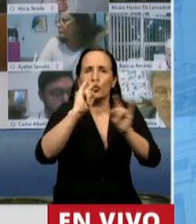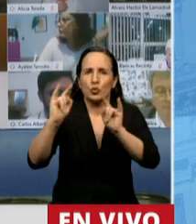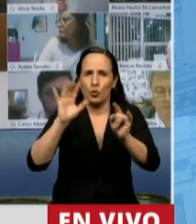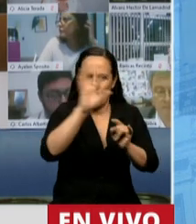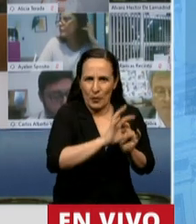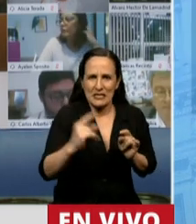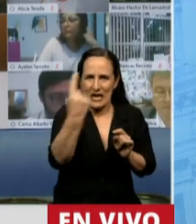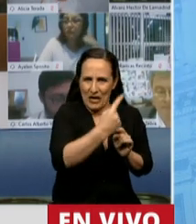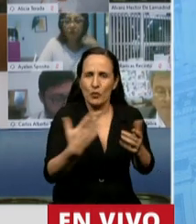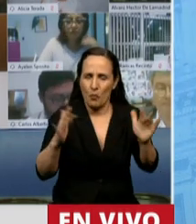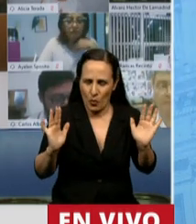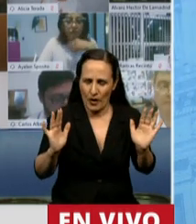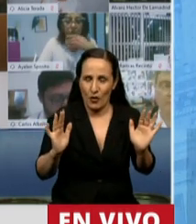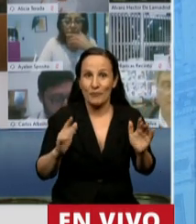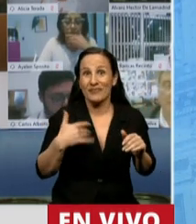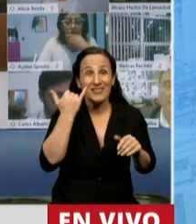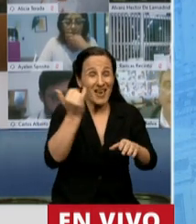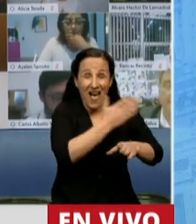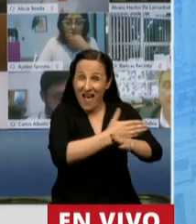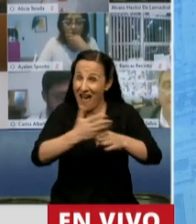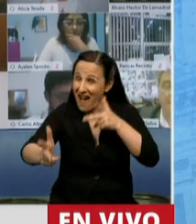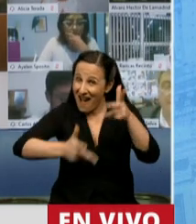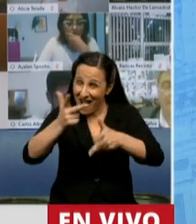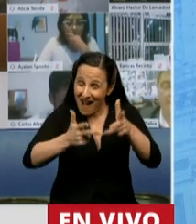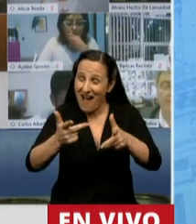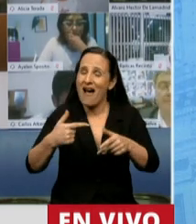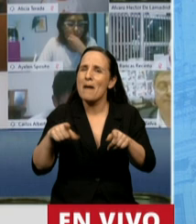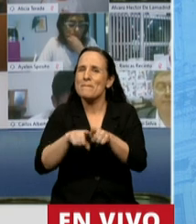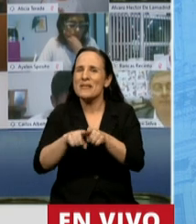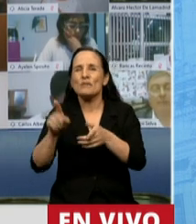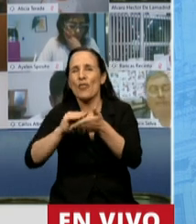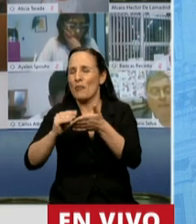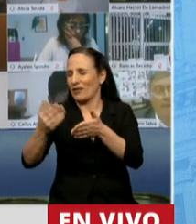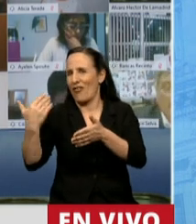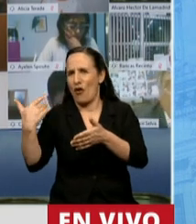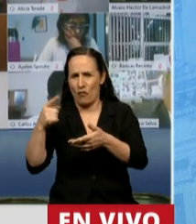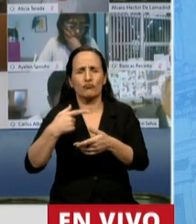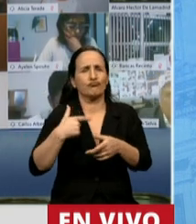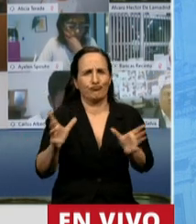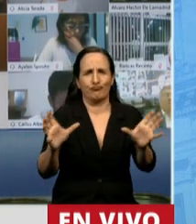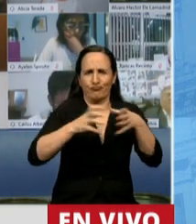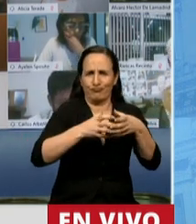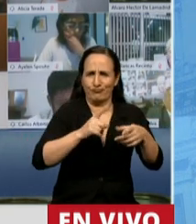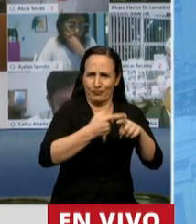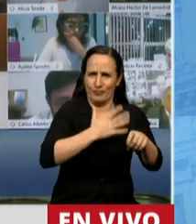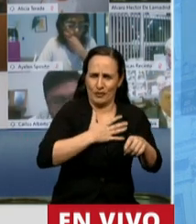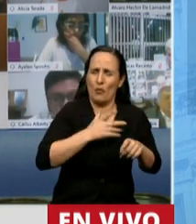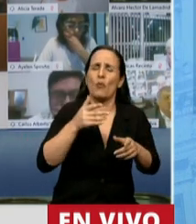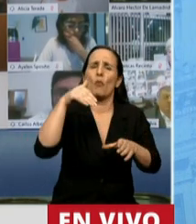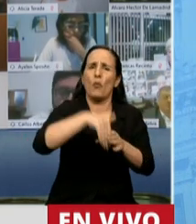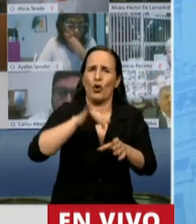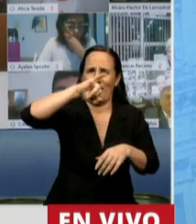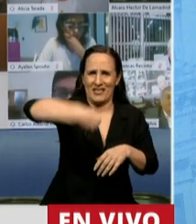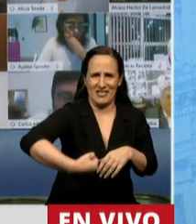presidente Como dijo ya el diputado s diputado nuestro inter va adelantar el voto positivo